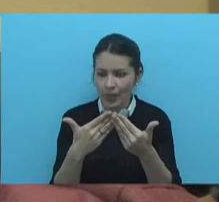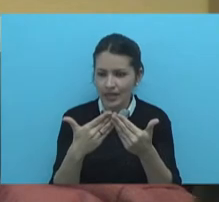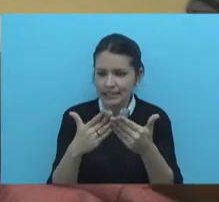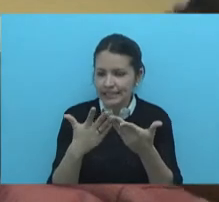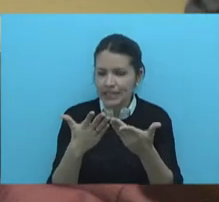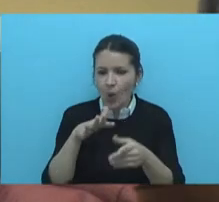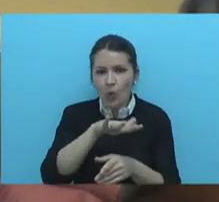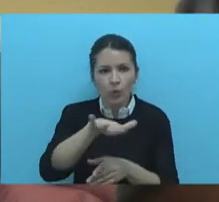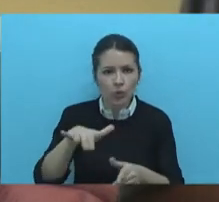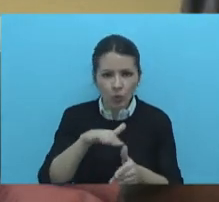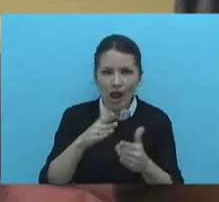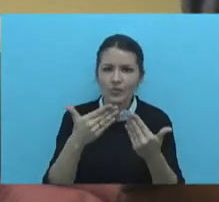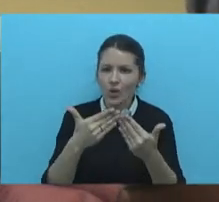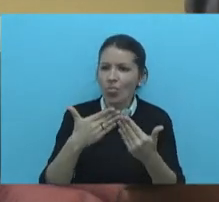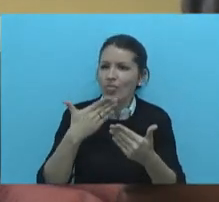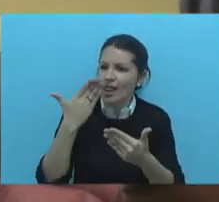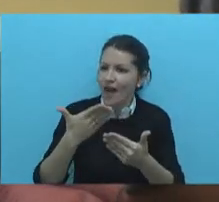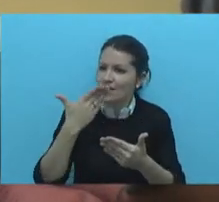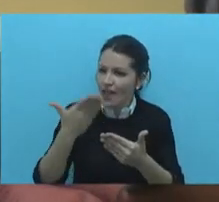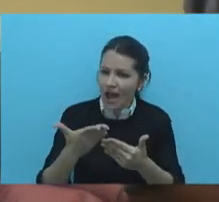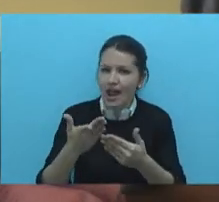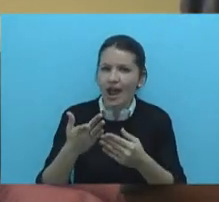sea tratado con un profesional.